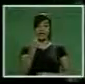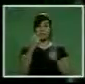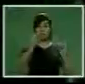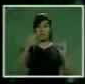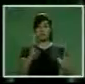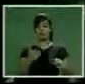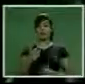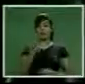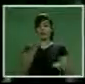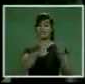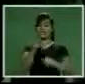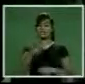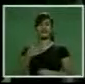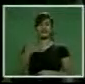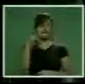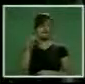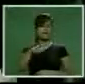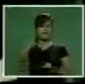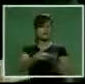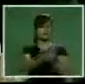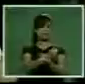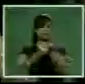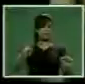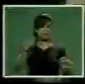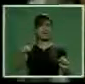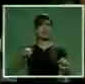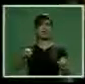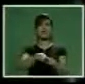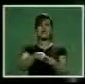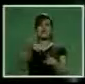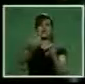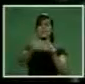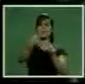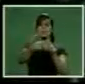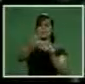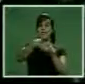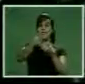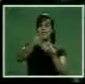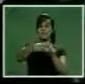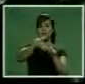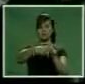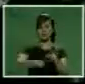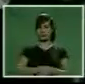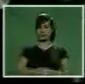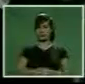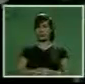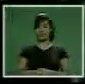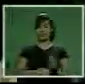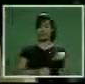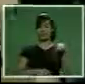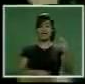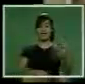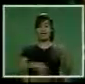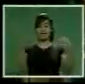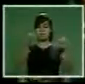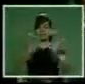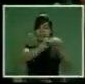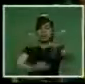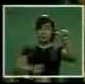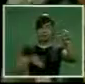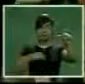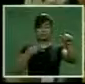te vendían, sabías que tú no la ibas a poder pagar, y luego eso lo ponía en lo que eran los títulos, lo vendía a otros